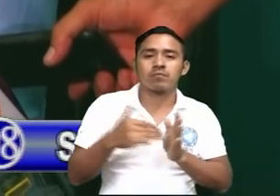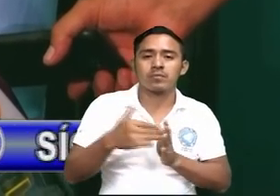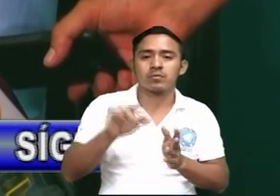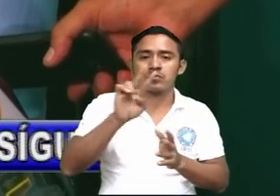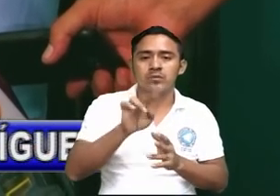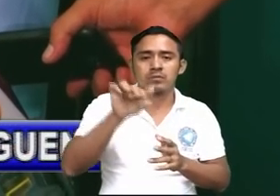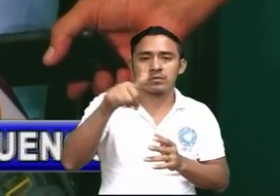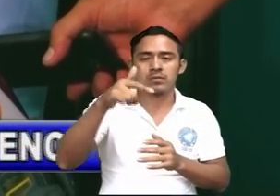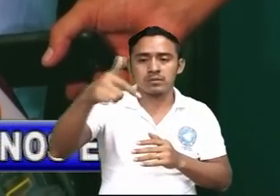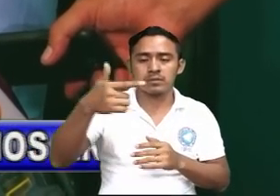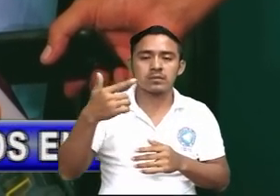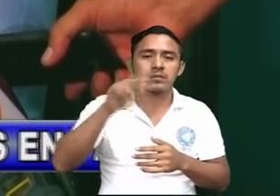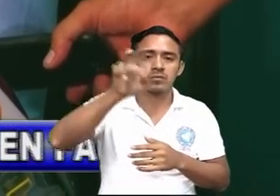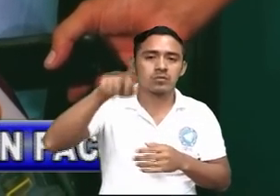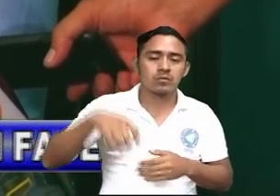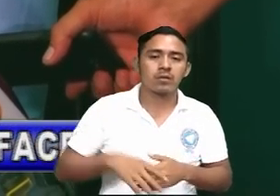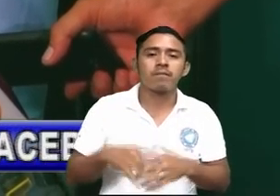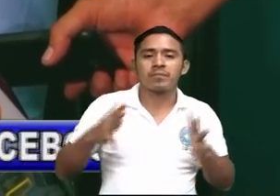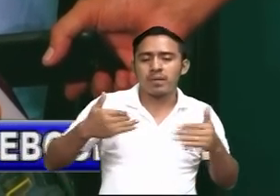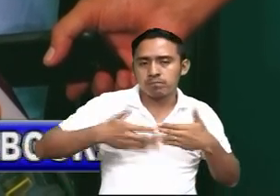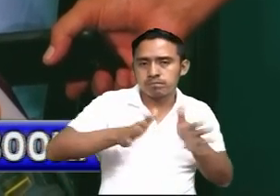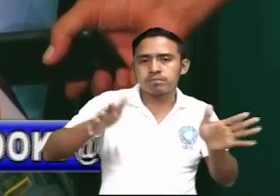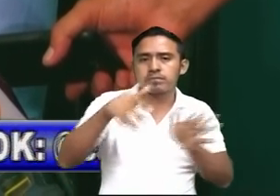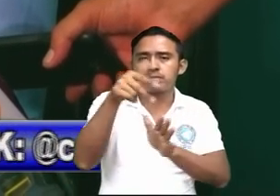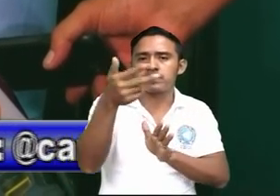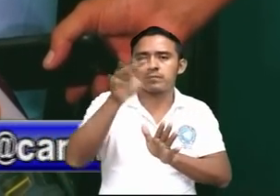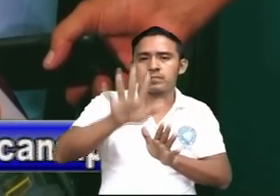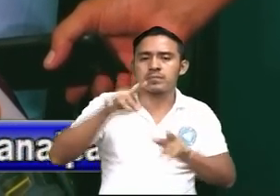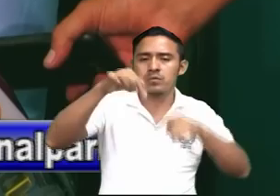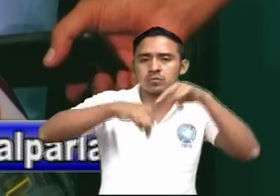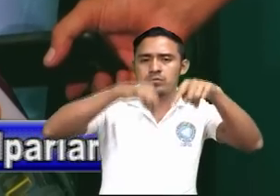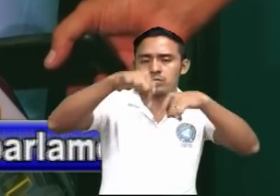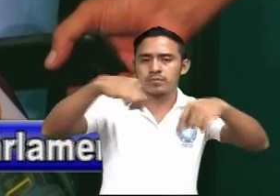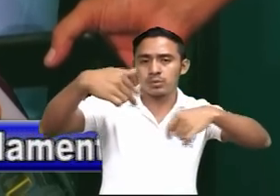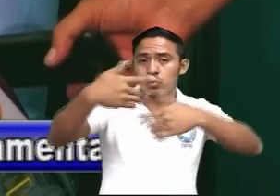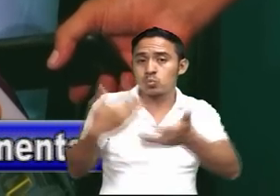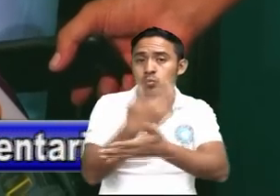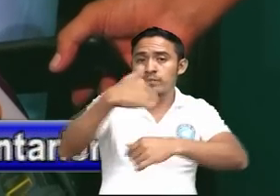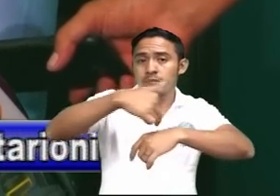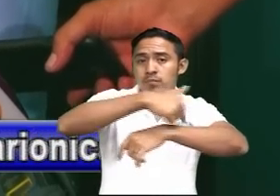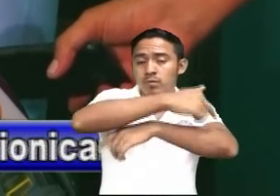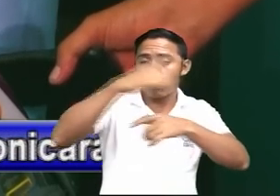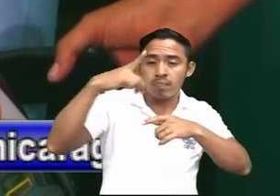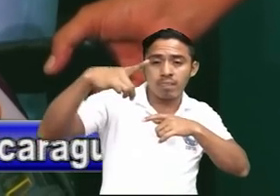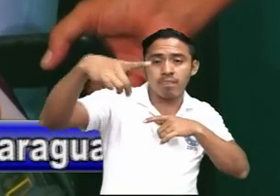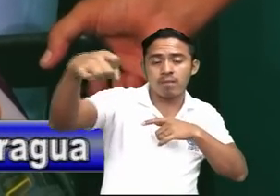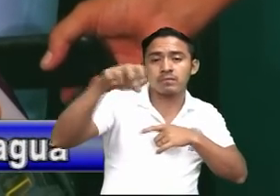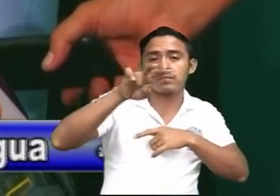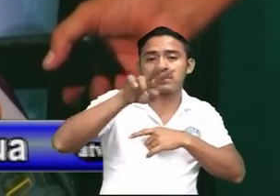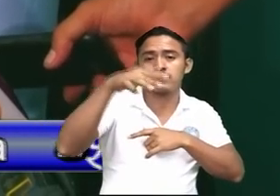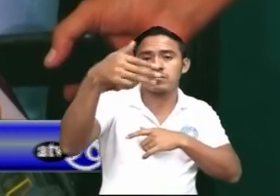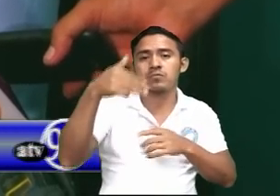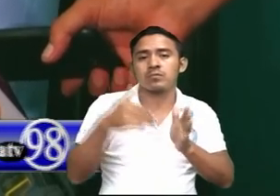48.267.000 córdobas. Se han aperturado 85 kilómetros de caminos nuevos rurales con una inversión de